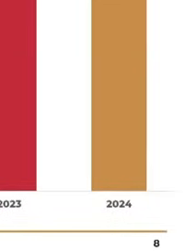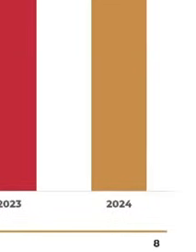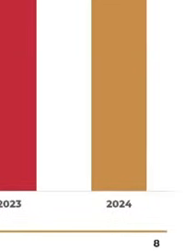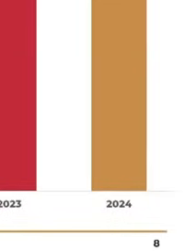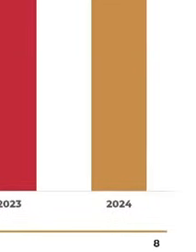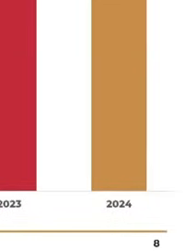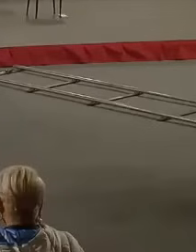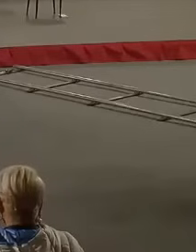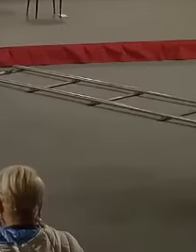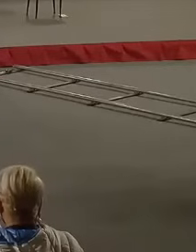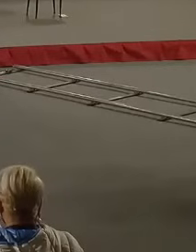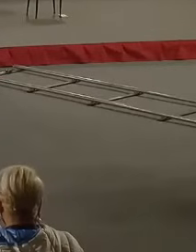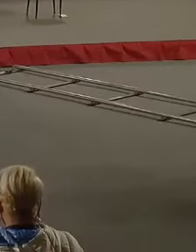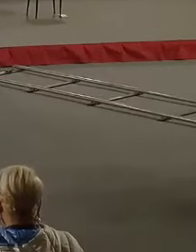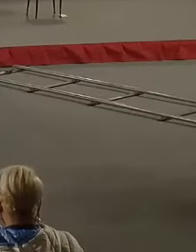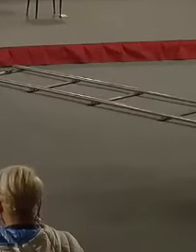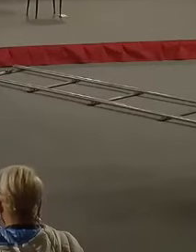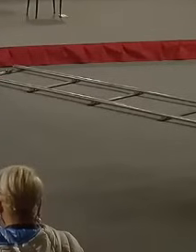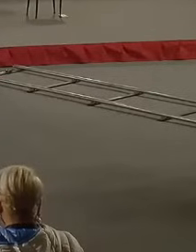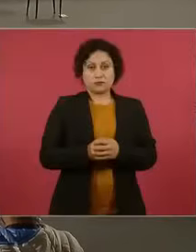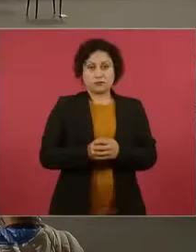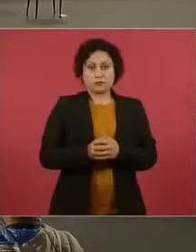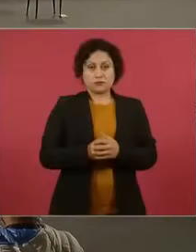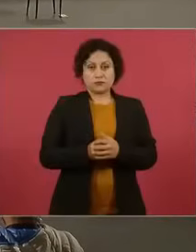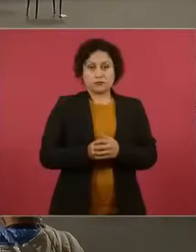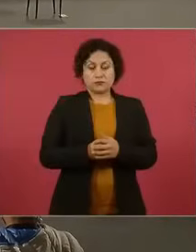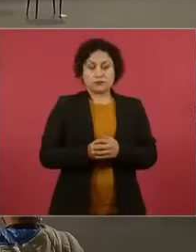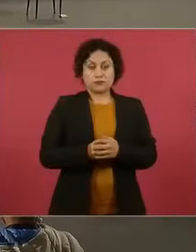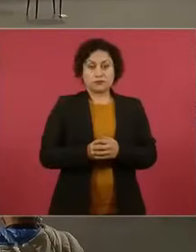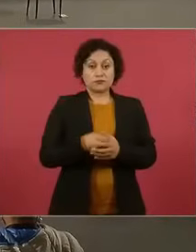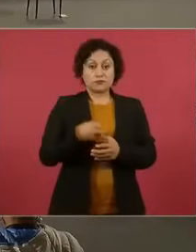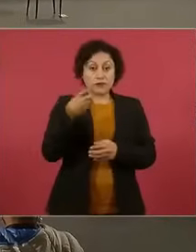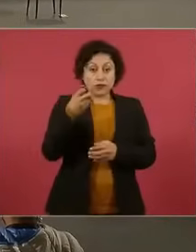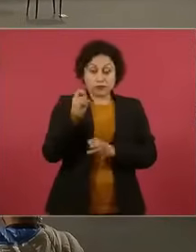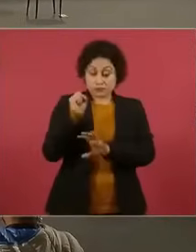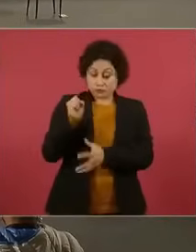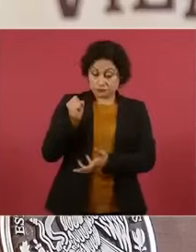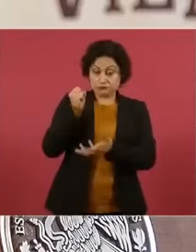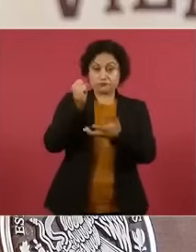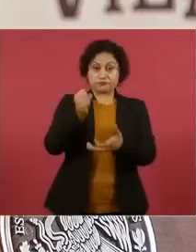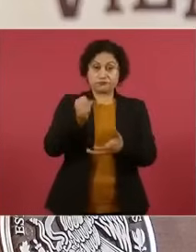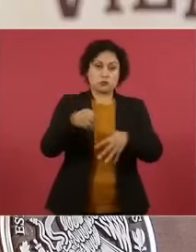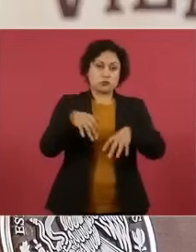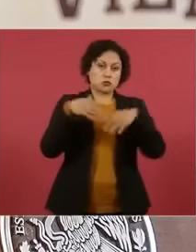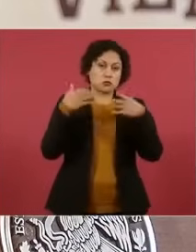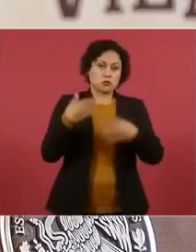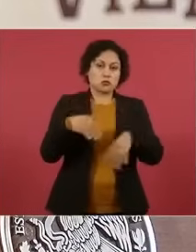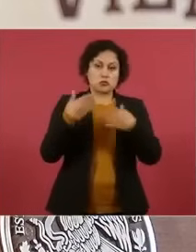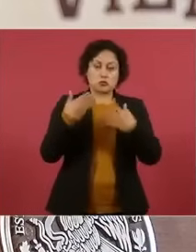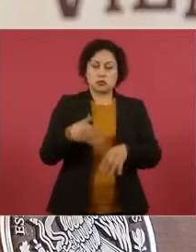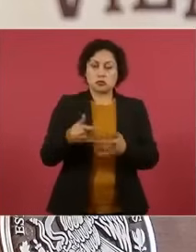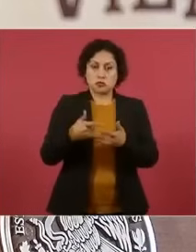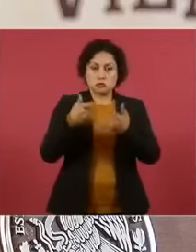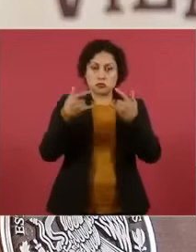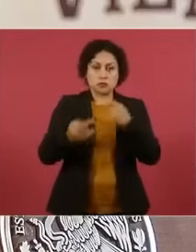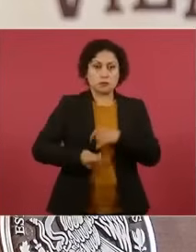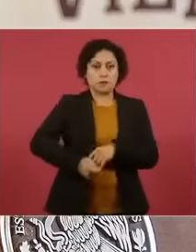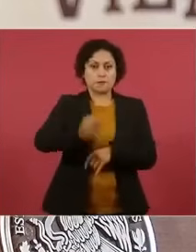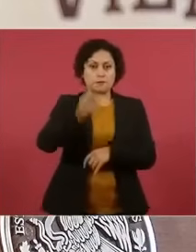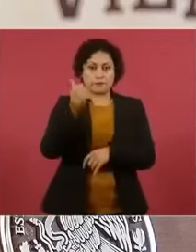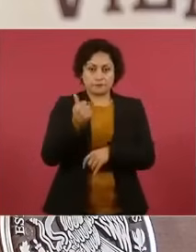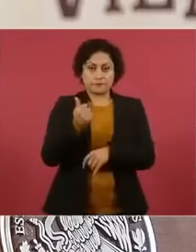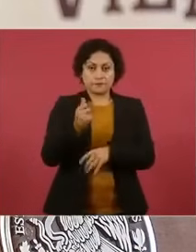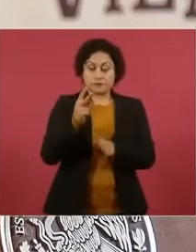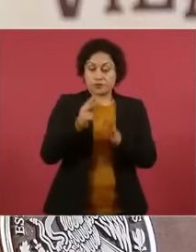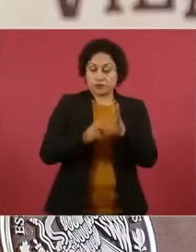1,440,000,000,000 de pesos. Es una inversión histórica y el incremento entre 2023 y 2024 será